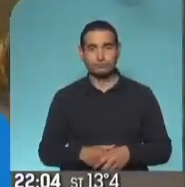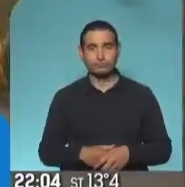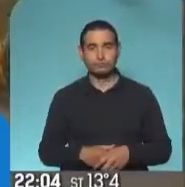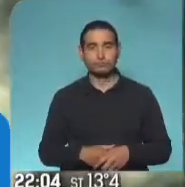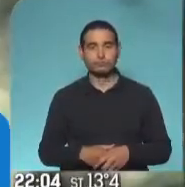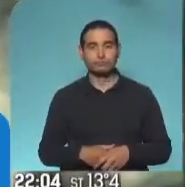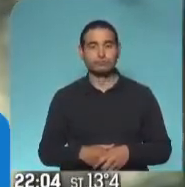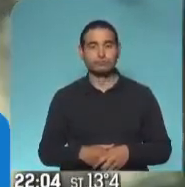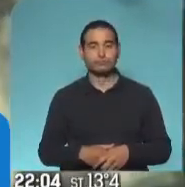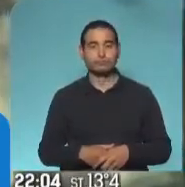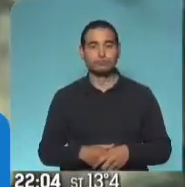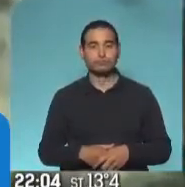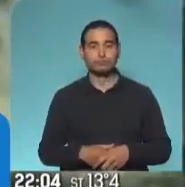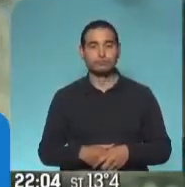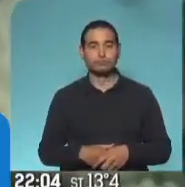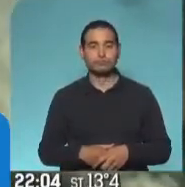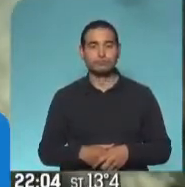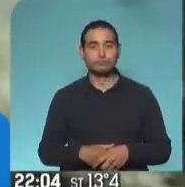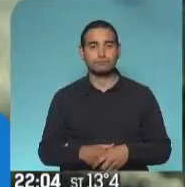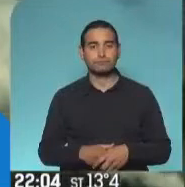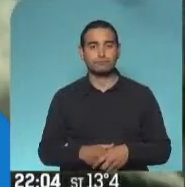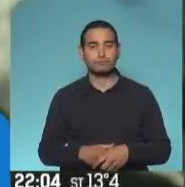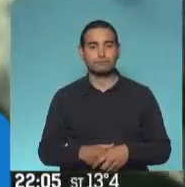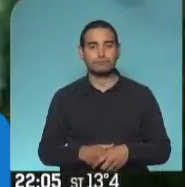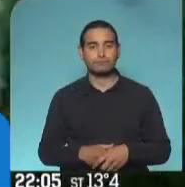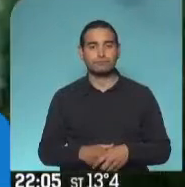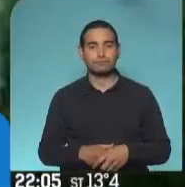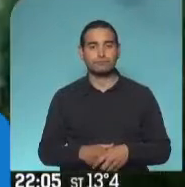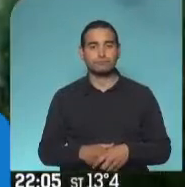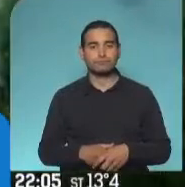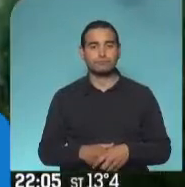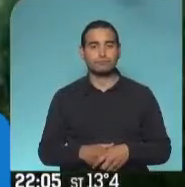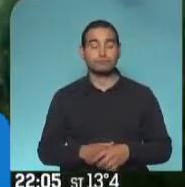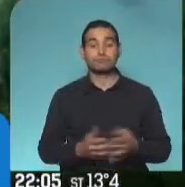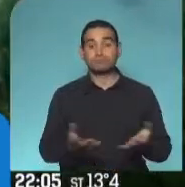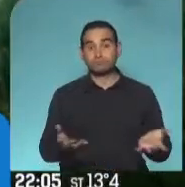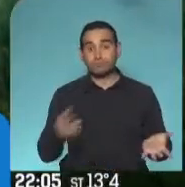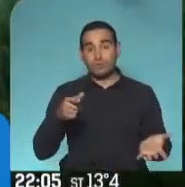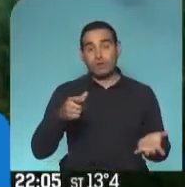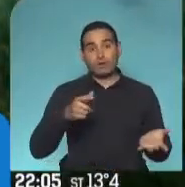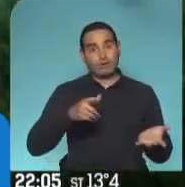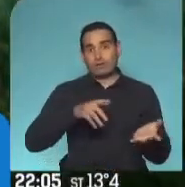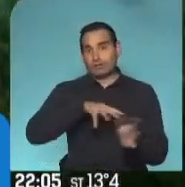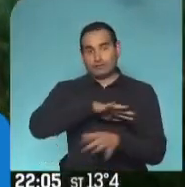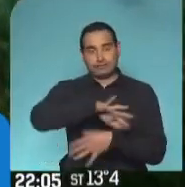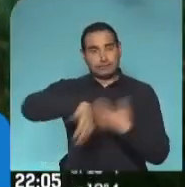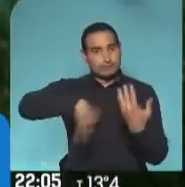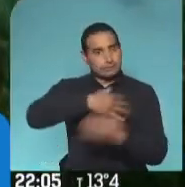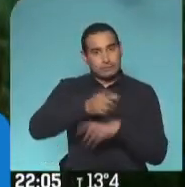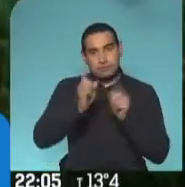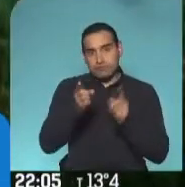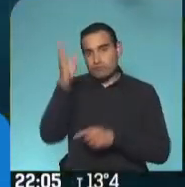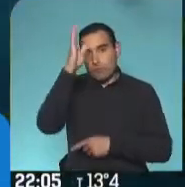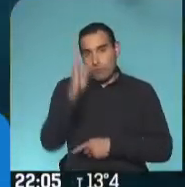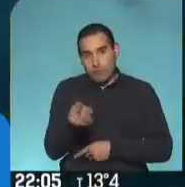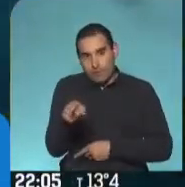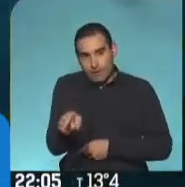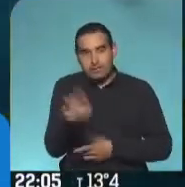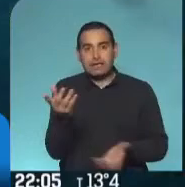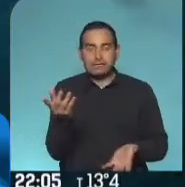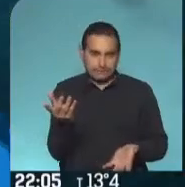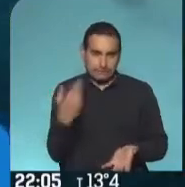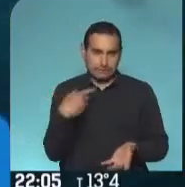de Pesquisas em Índios Florestais em todo o país. Evidentemente, la crisis también se da en Brasil, más allá de la